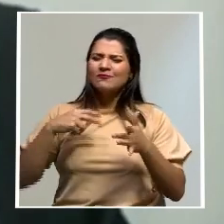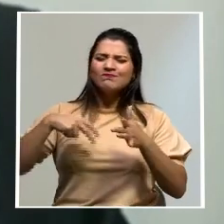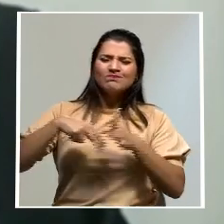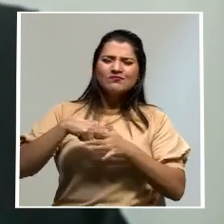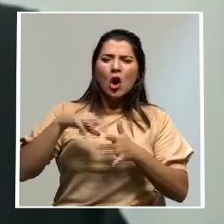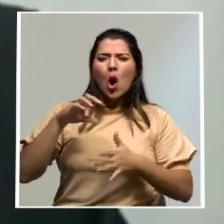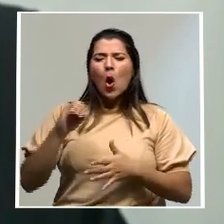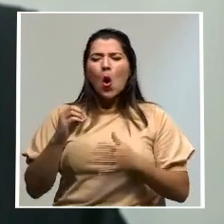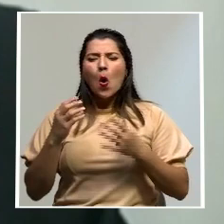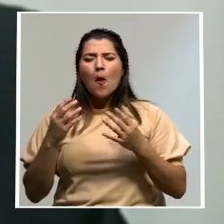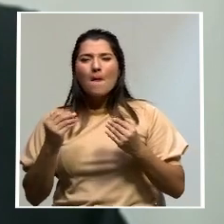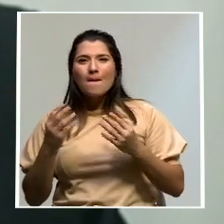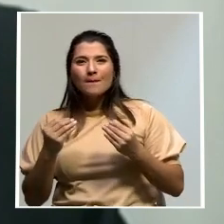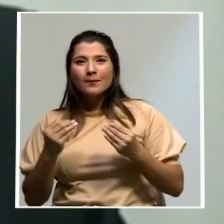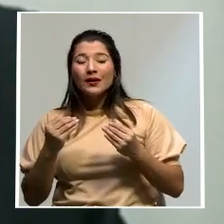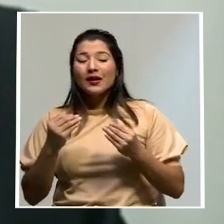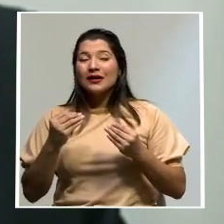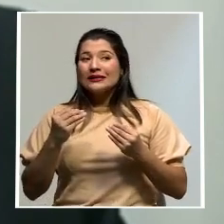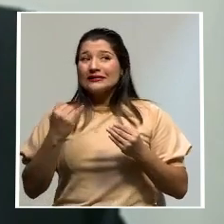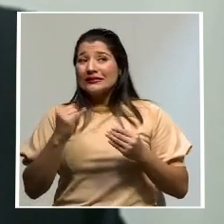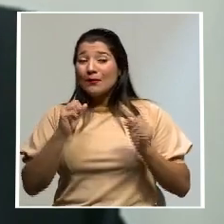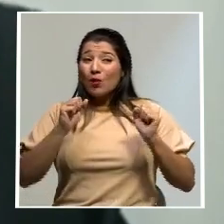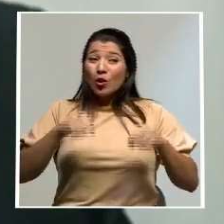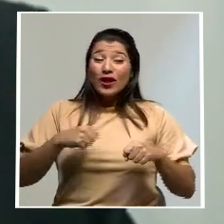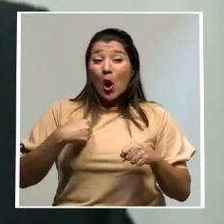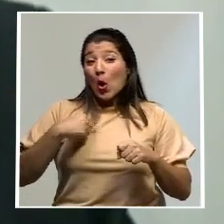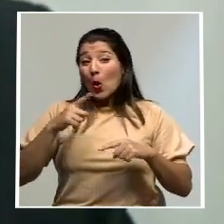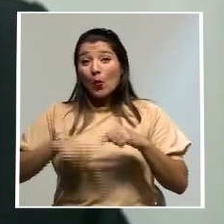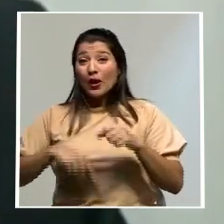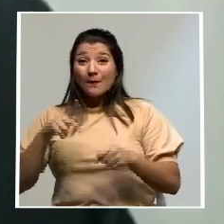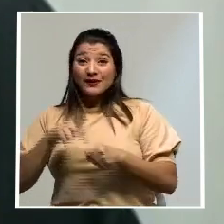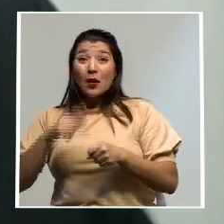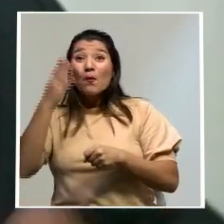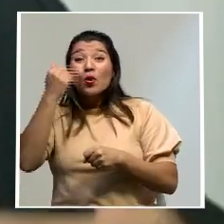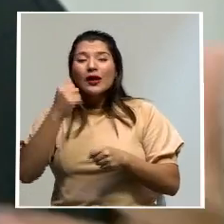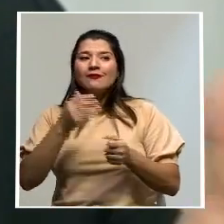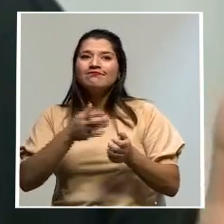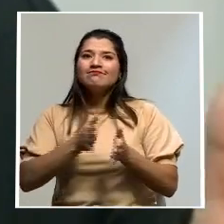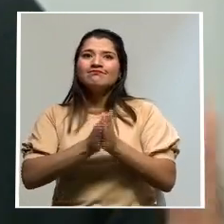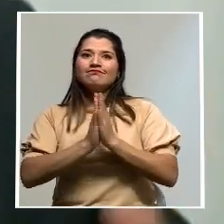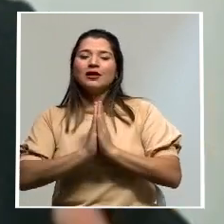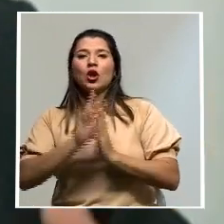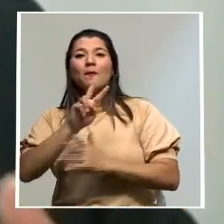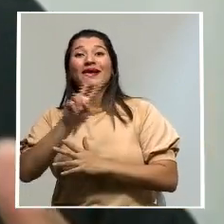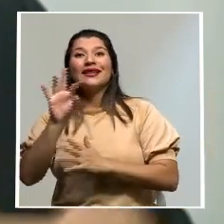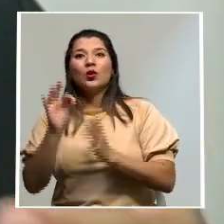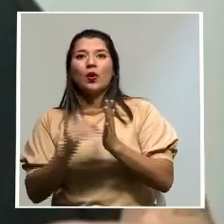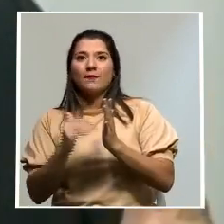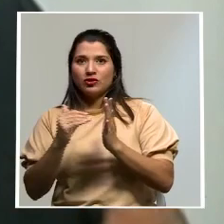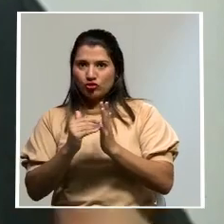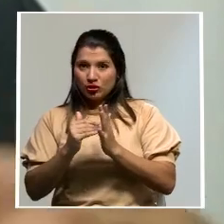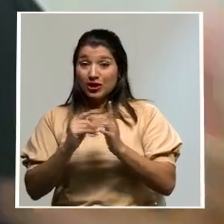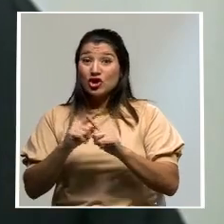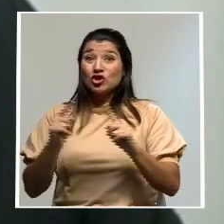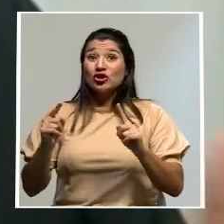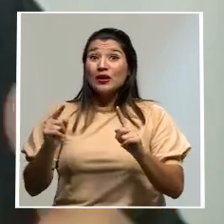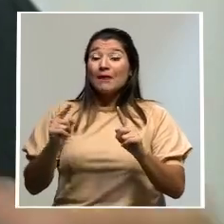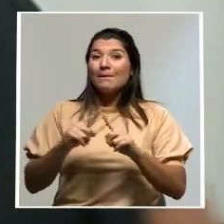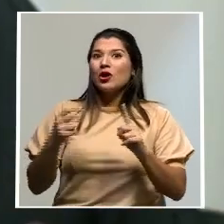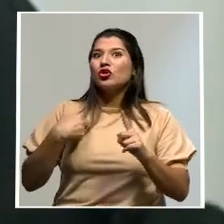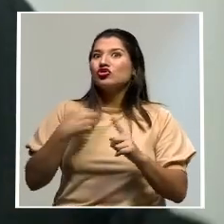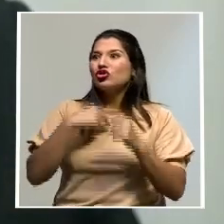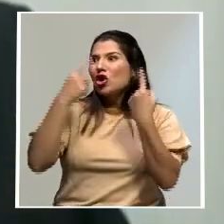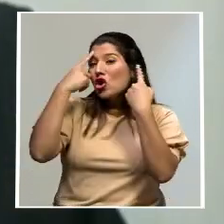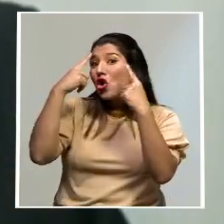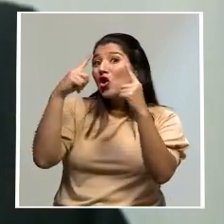poder participar fueron los 29 millones que pedían para la inscripción, que ahora que estamos de moda en mi equipo, lo logramos hacer en las a priori, casi